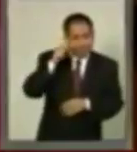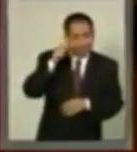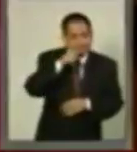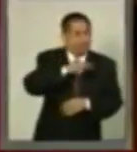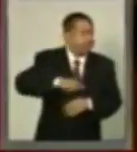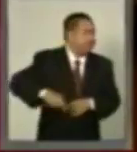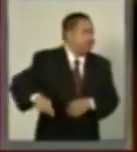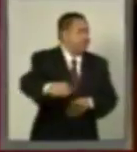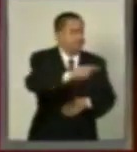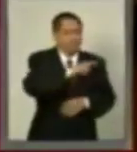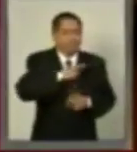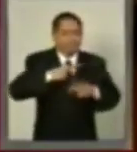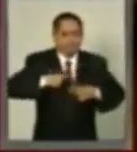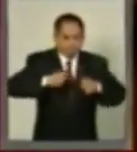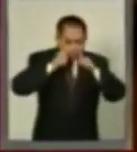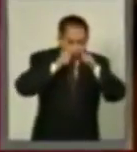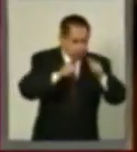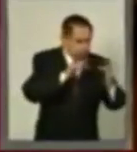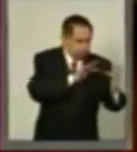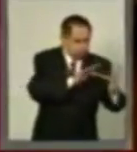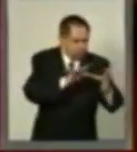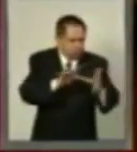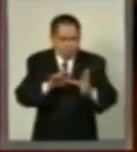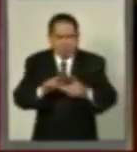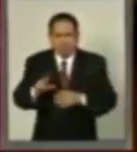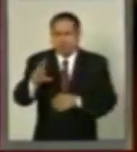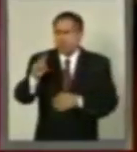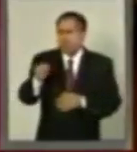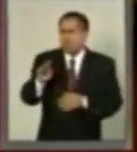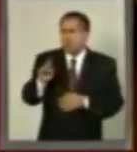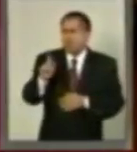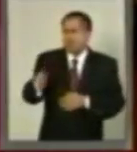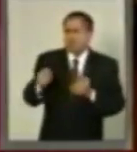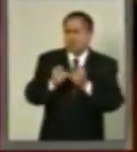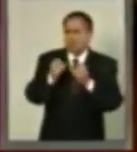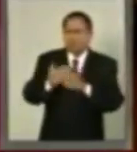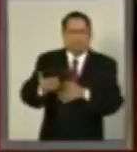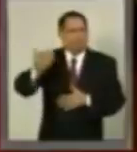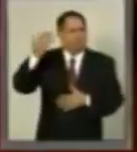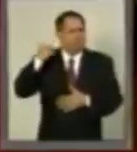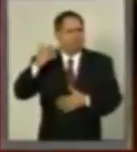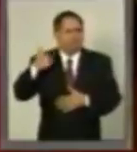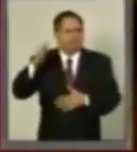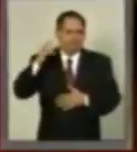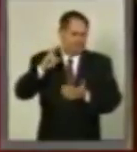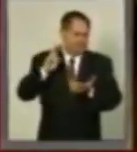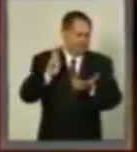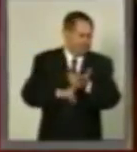esa sociedad debe escucharse, no como en los años del